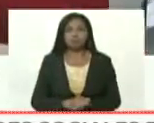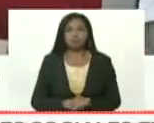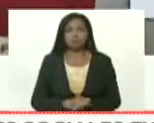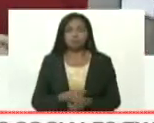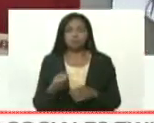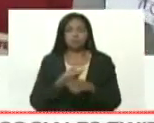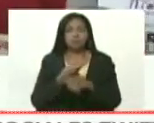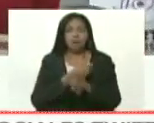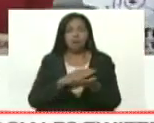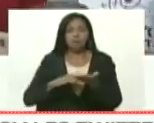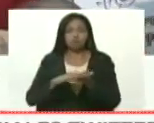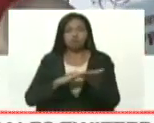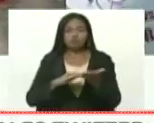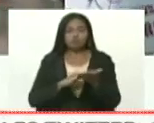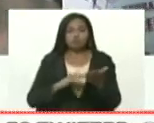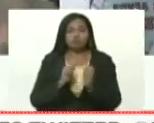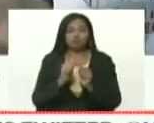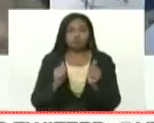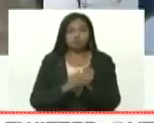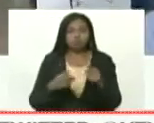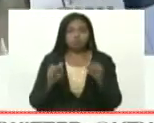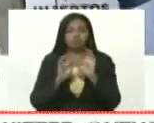Buscar las soluciones que sustituyan